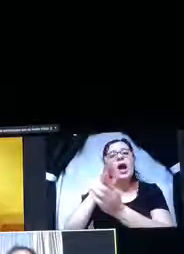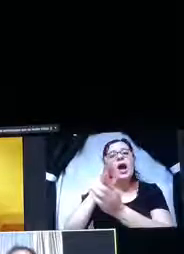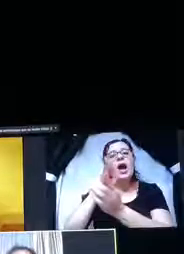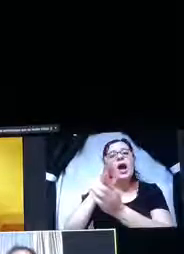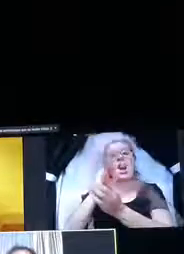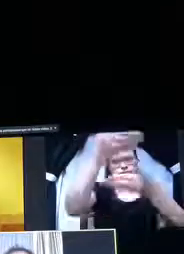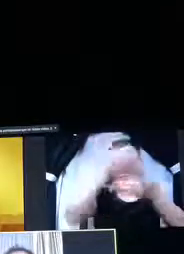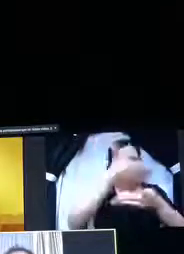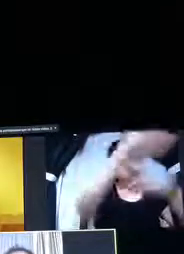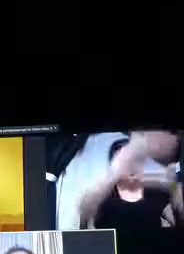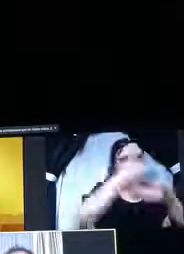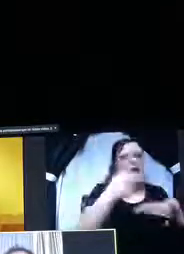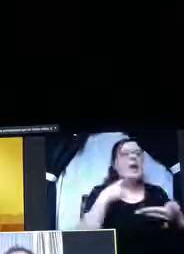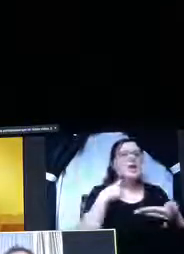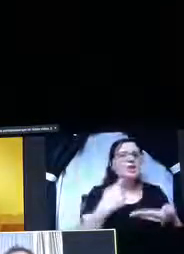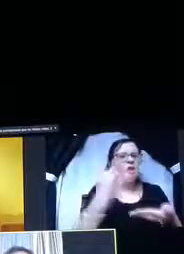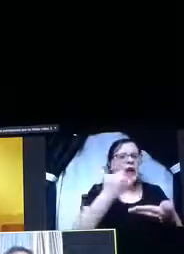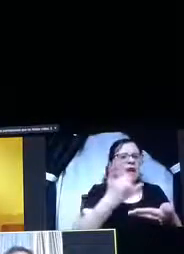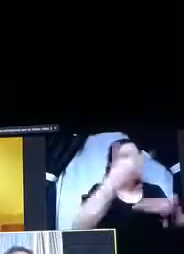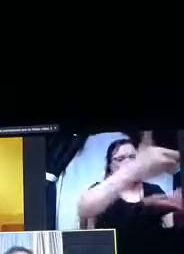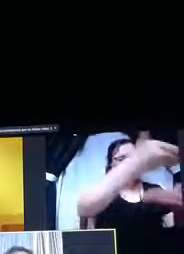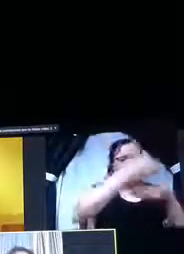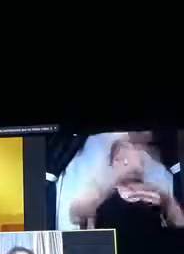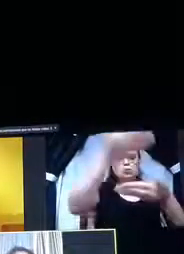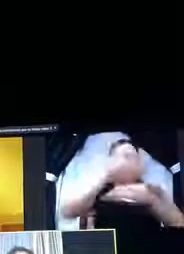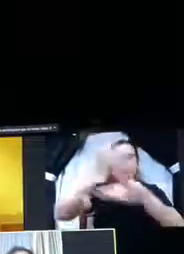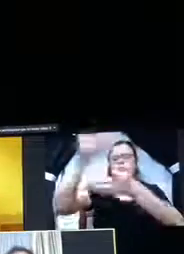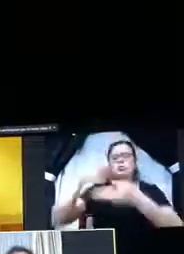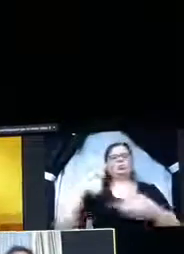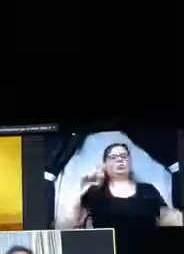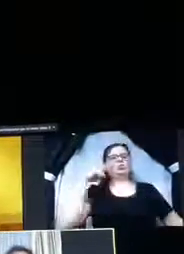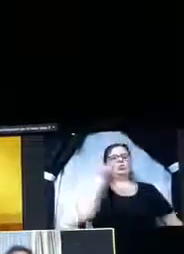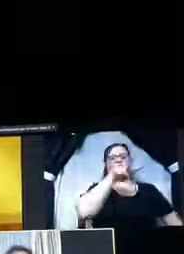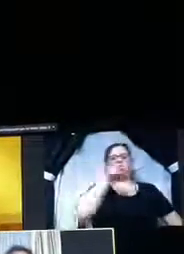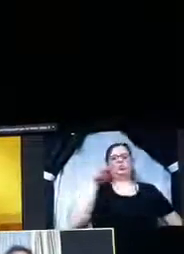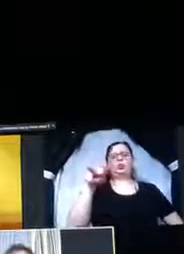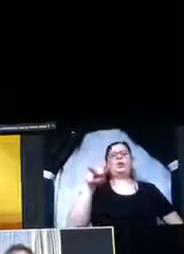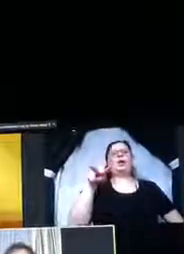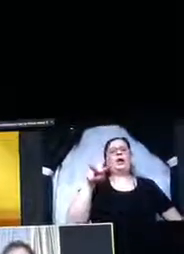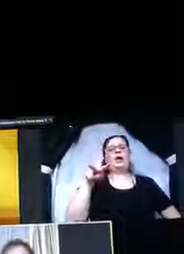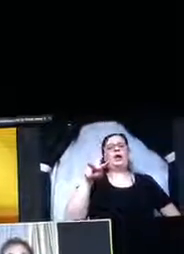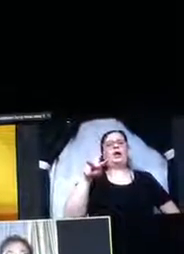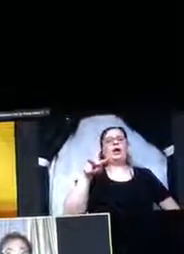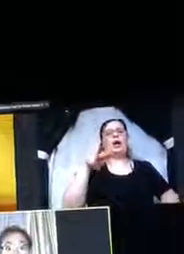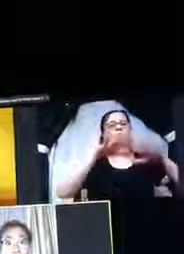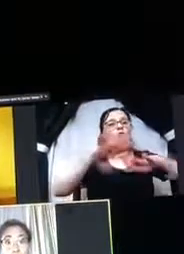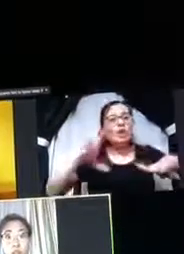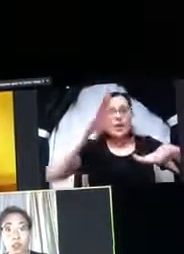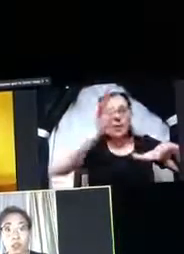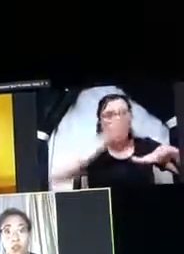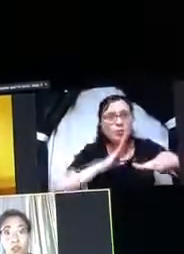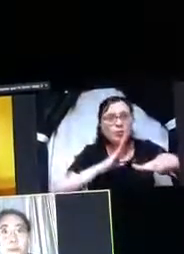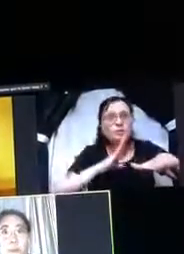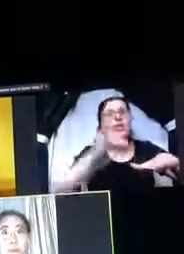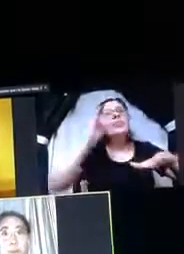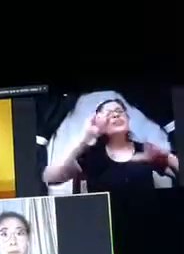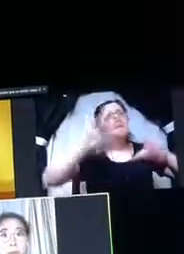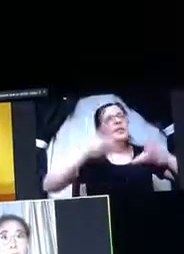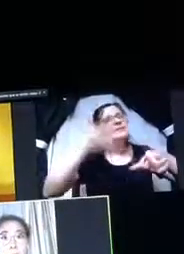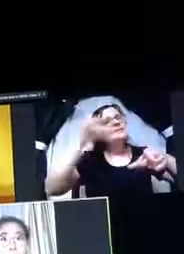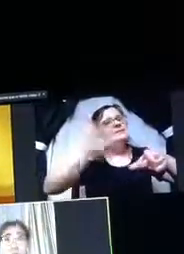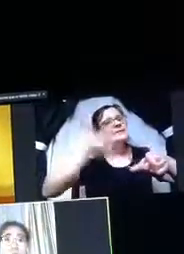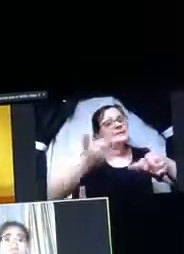en español, y creo que en chicos con hipoacusia estamos en una peor situación, ¿no? Porque no hay